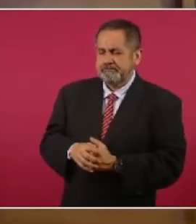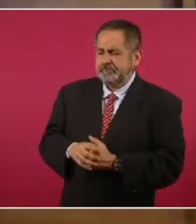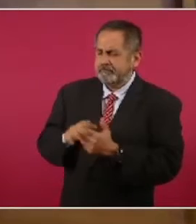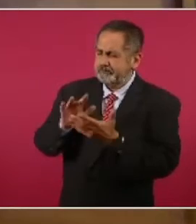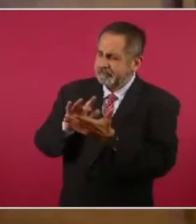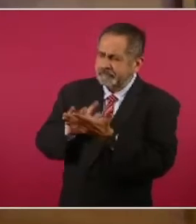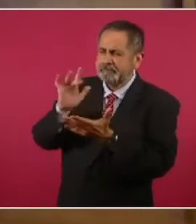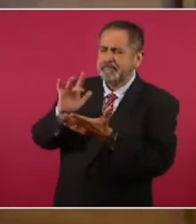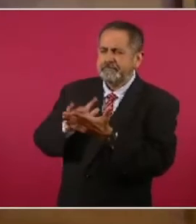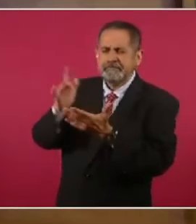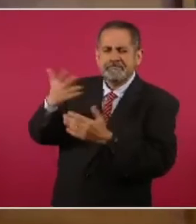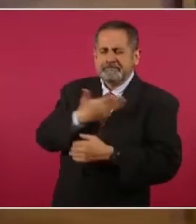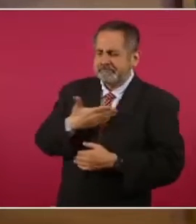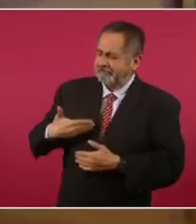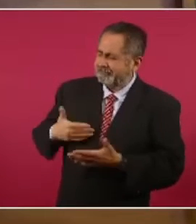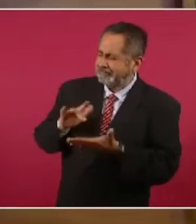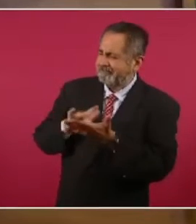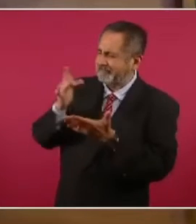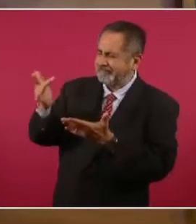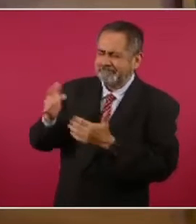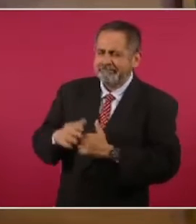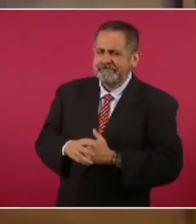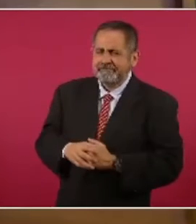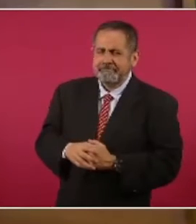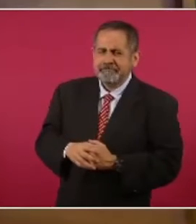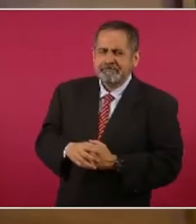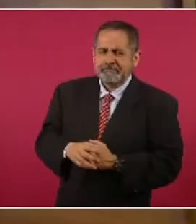Gracias, presidente, gracias.